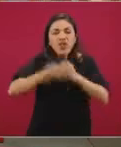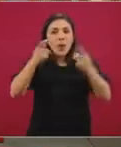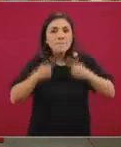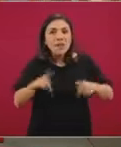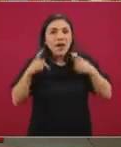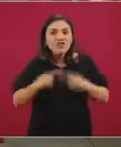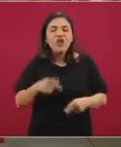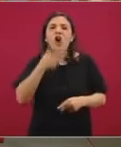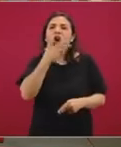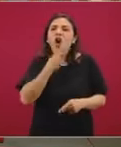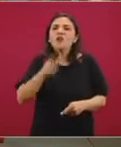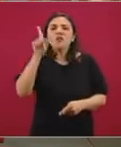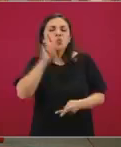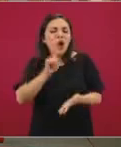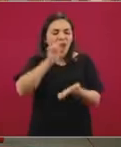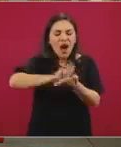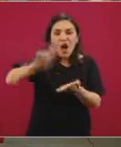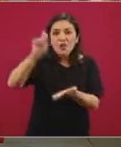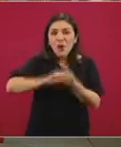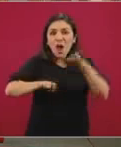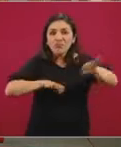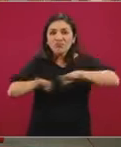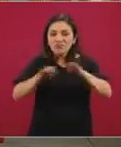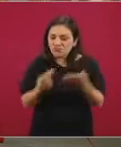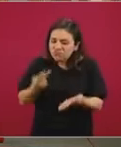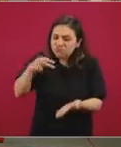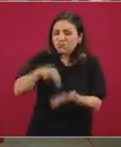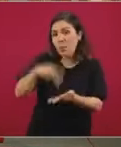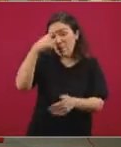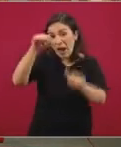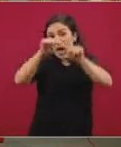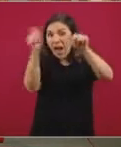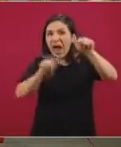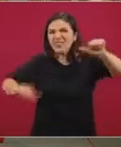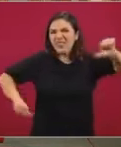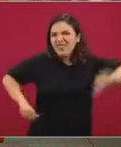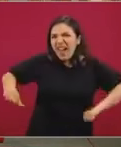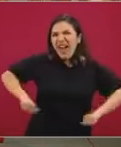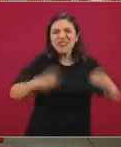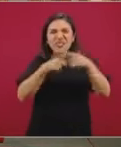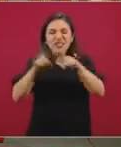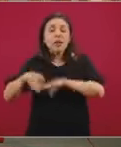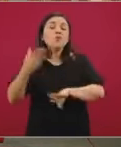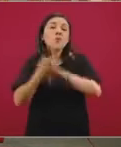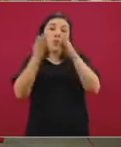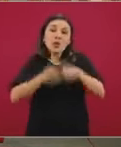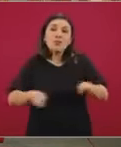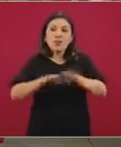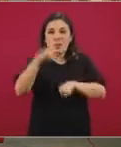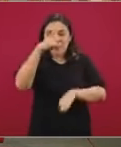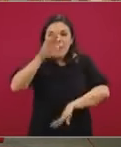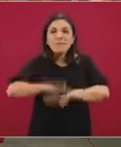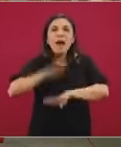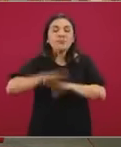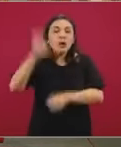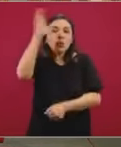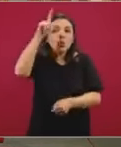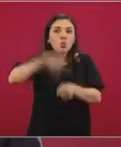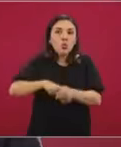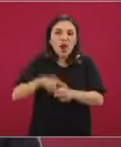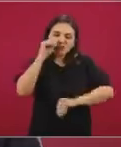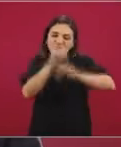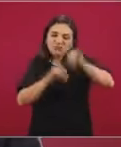autores, autoras y protagonistas de las artes escénicas fundamentales para la construcción cultural de nuestro